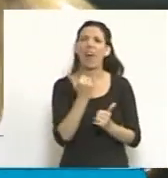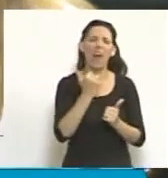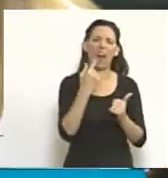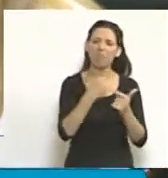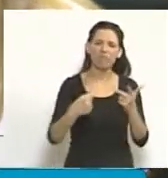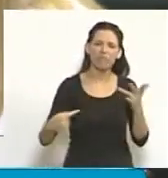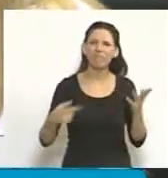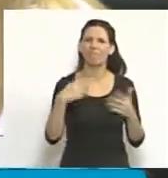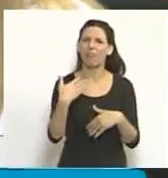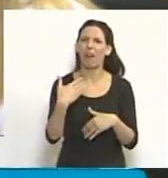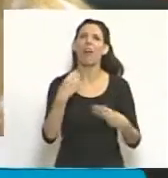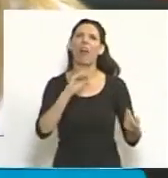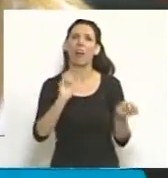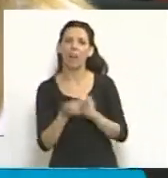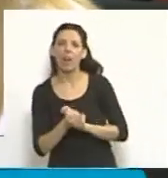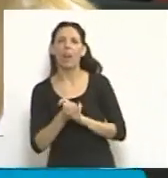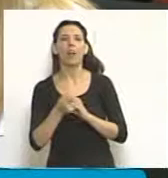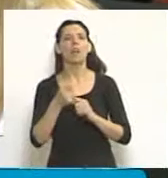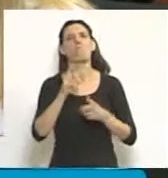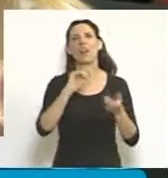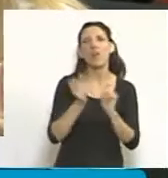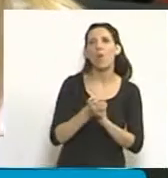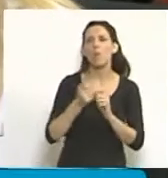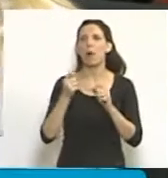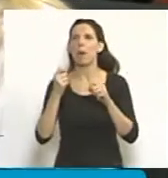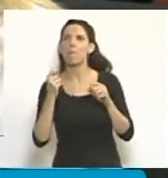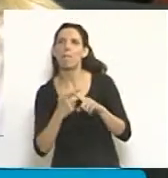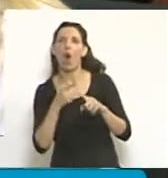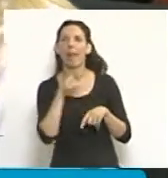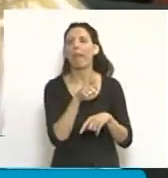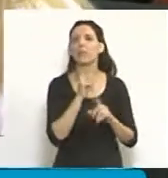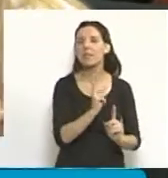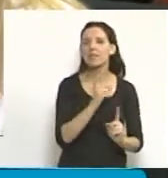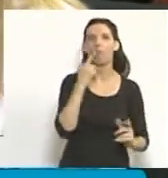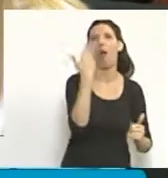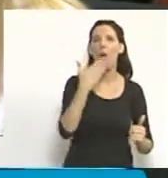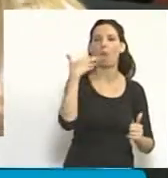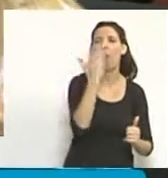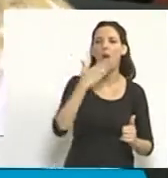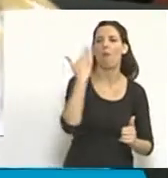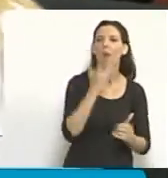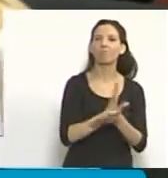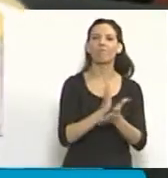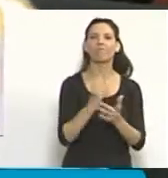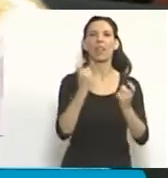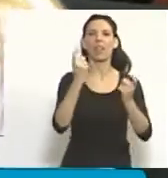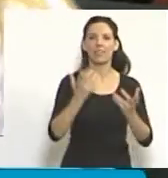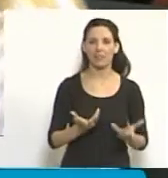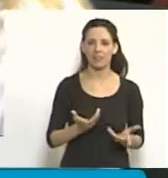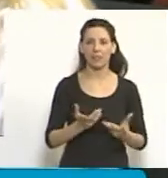a impulsar una reforma estructural, una reforma por ellos mismos anunciado, obviamente como